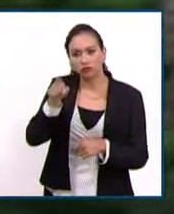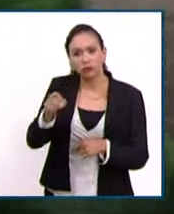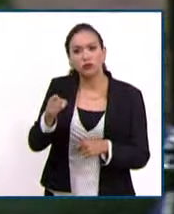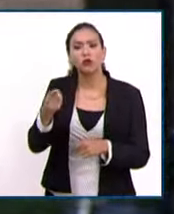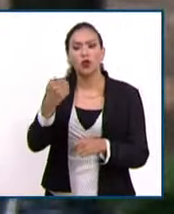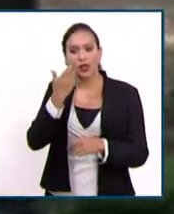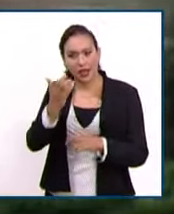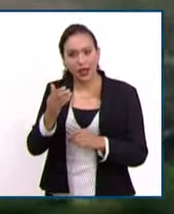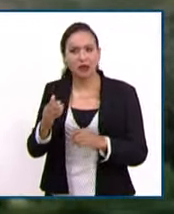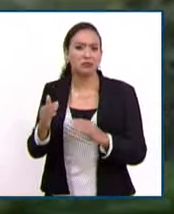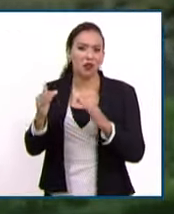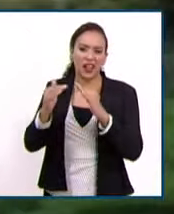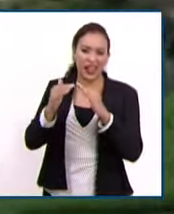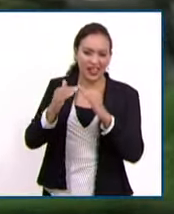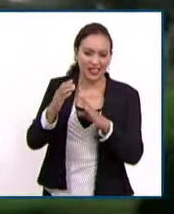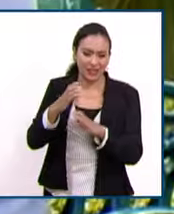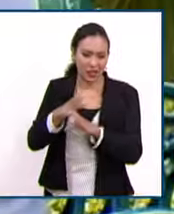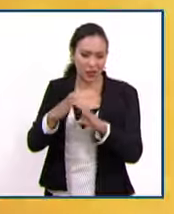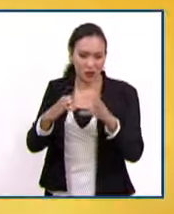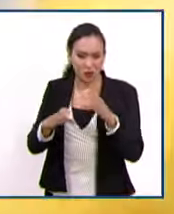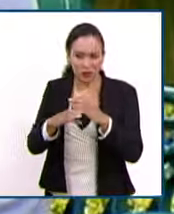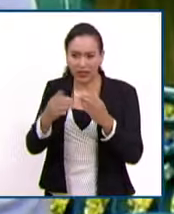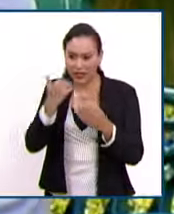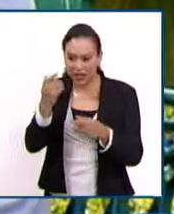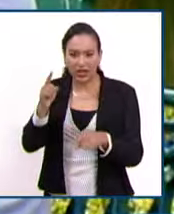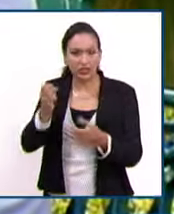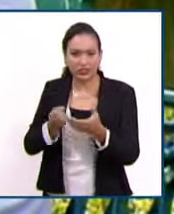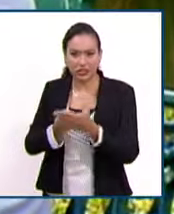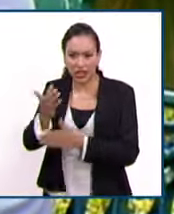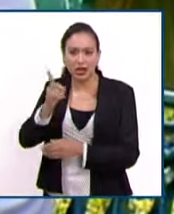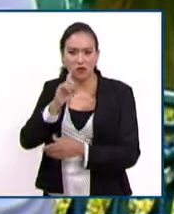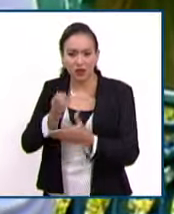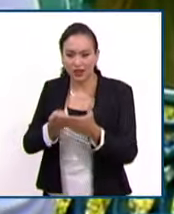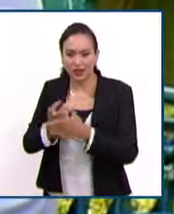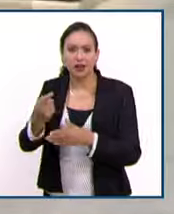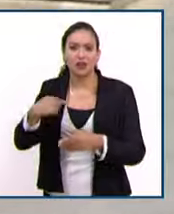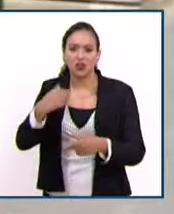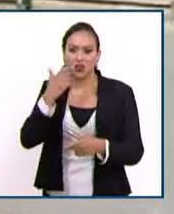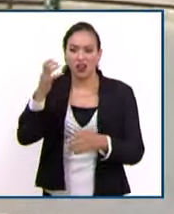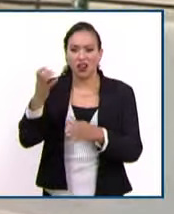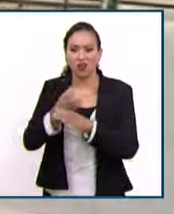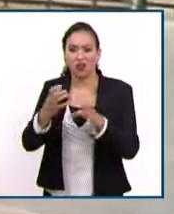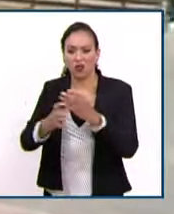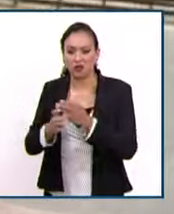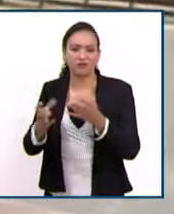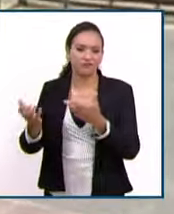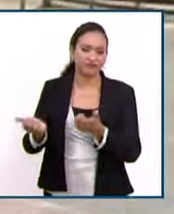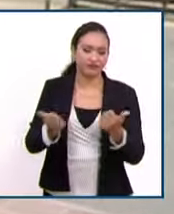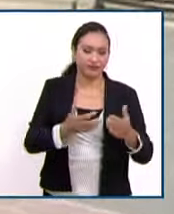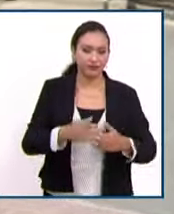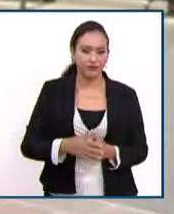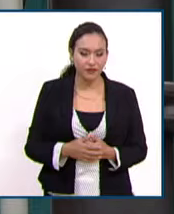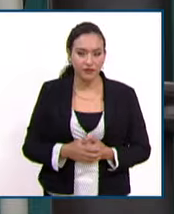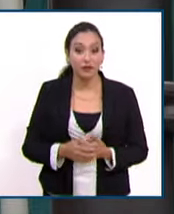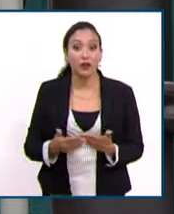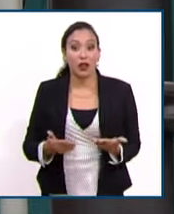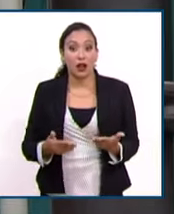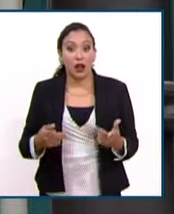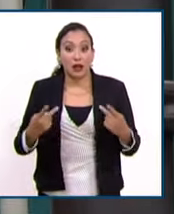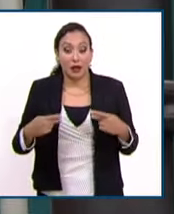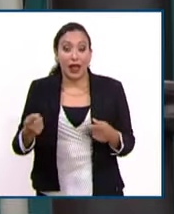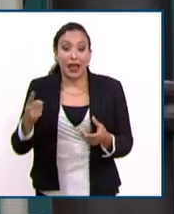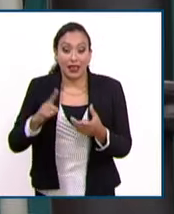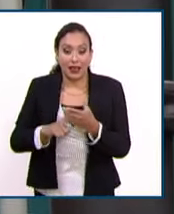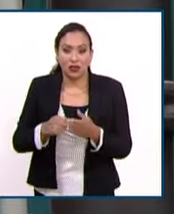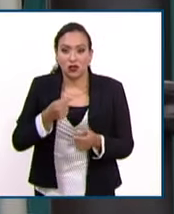México, así como su desocupación y entrega. La sala reconoció que puede haber procedimientos jurisdiccionales en los que la persona menor de edad